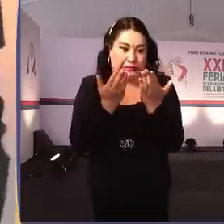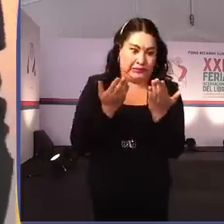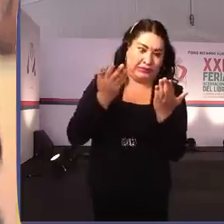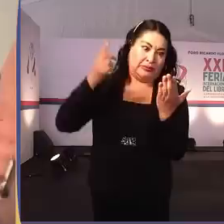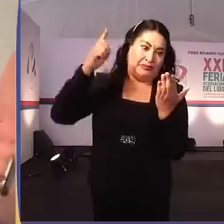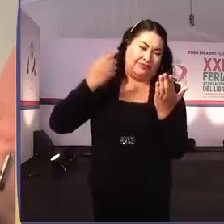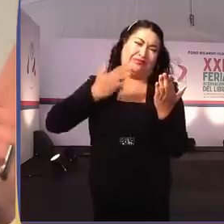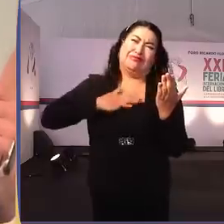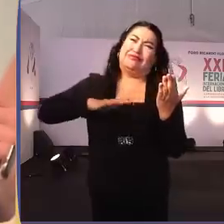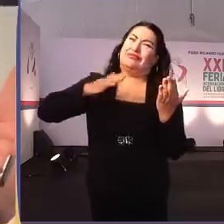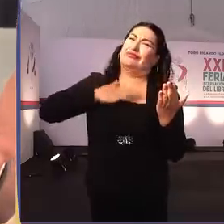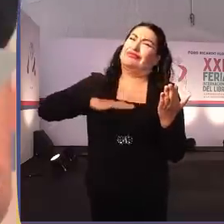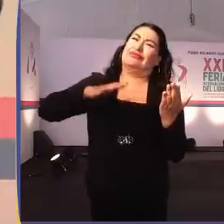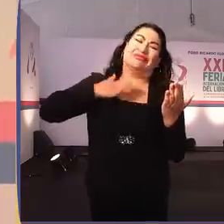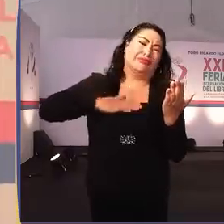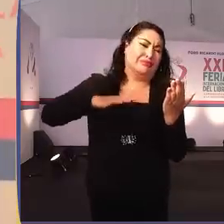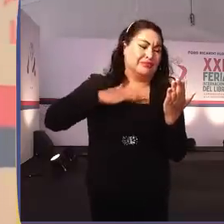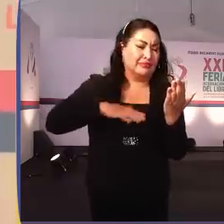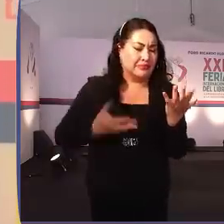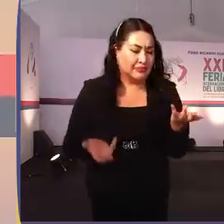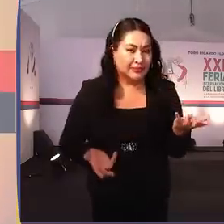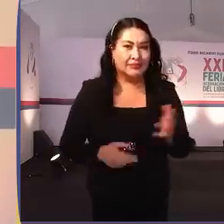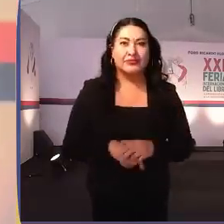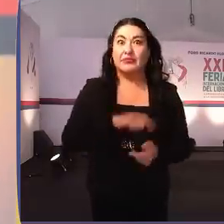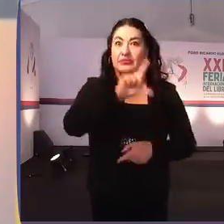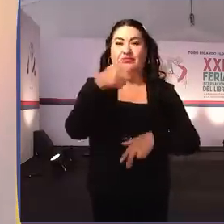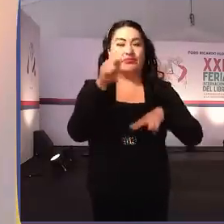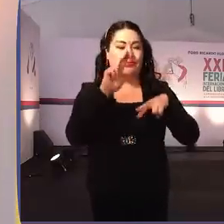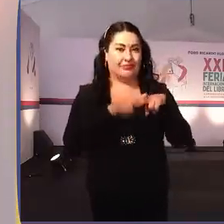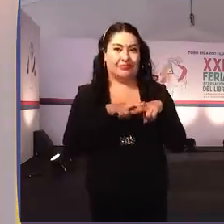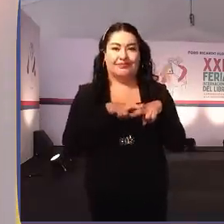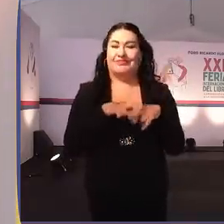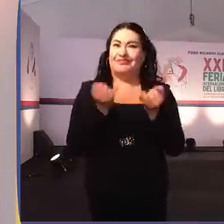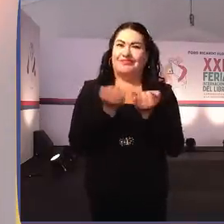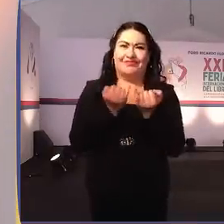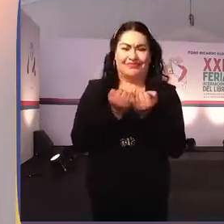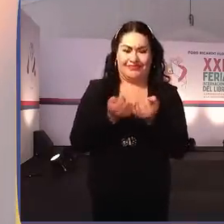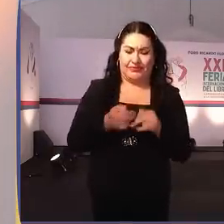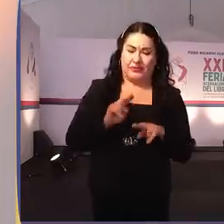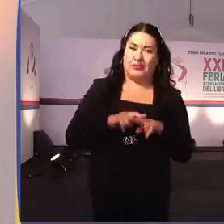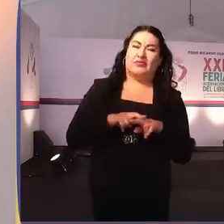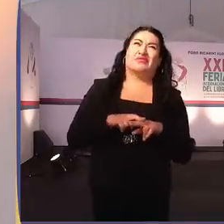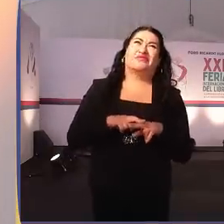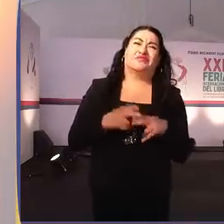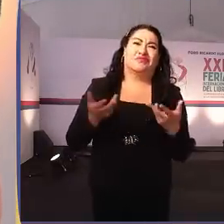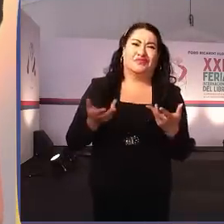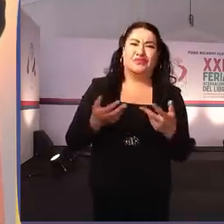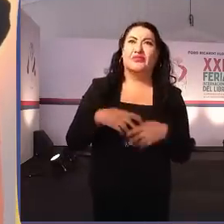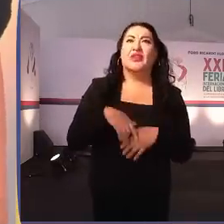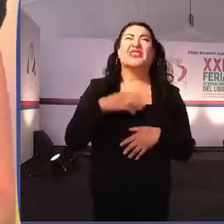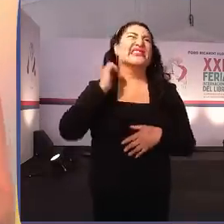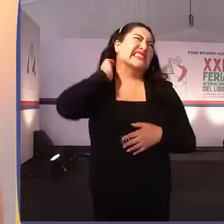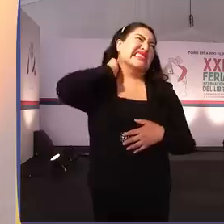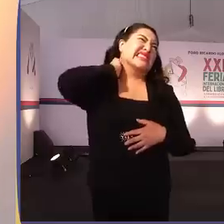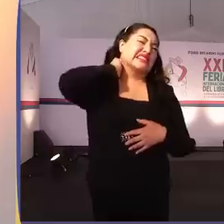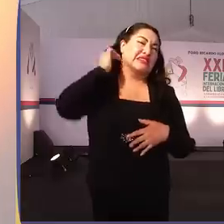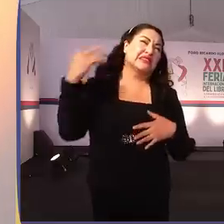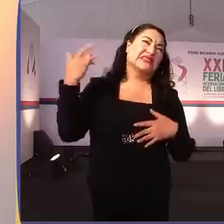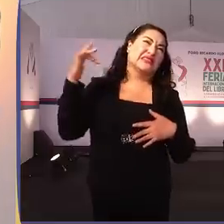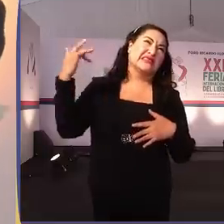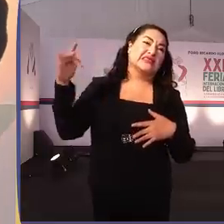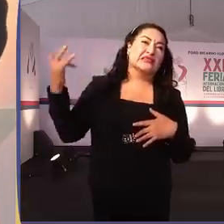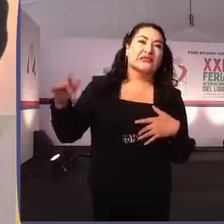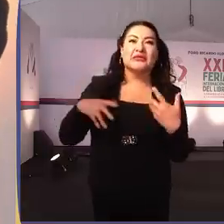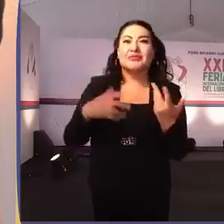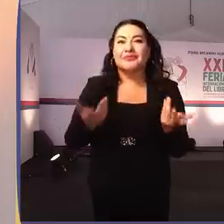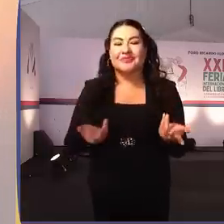todo el día, no. Luego, sentados, pues también, porque empieza, híjole, cuello, no